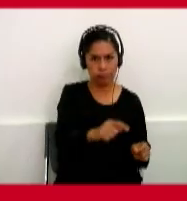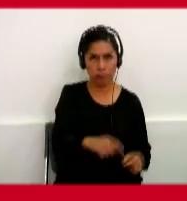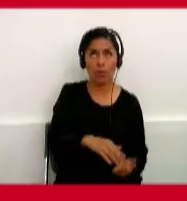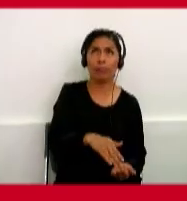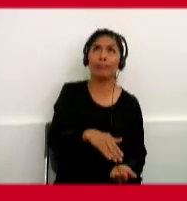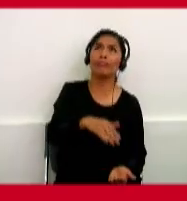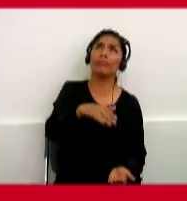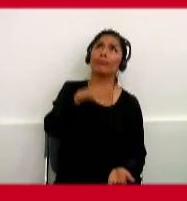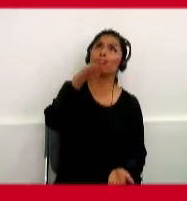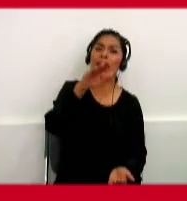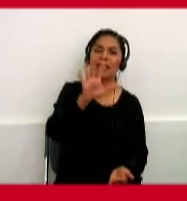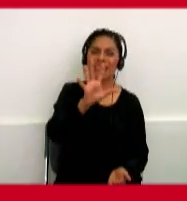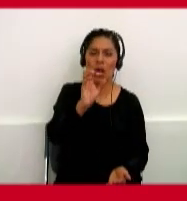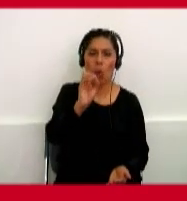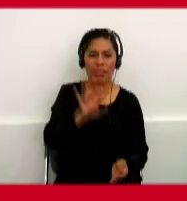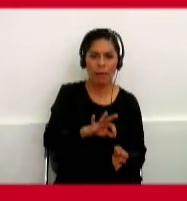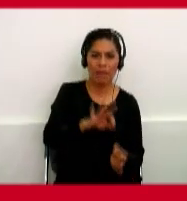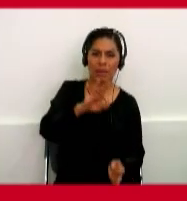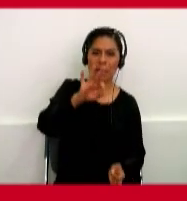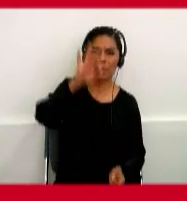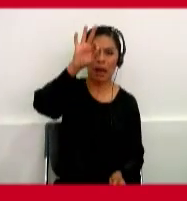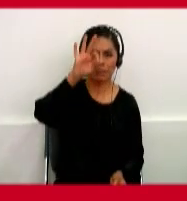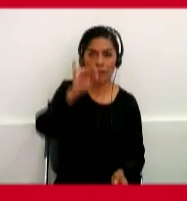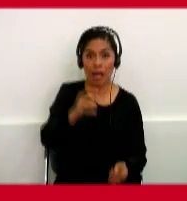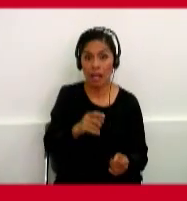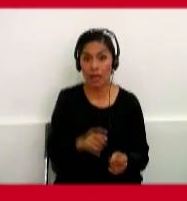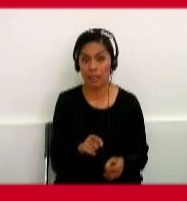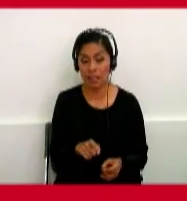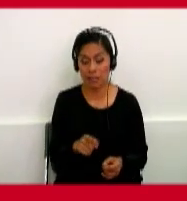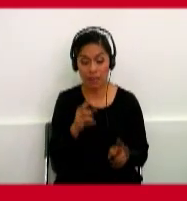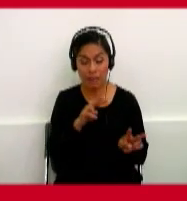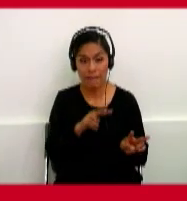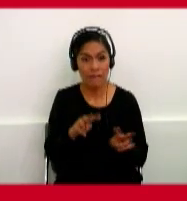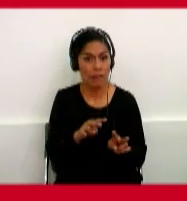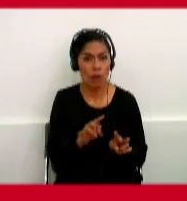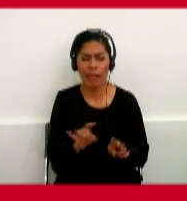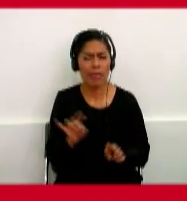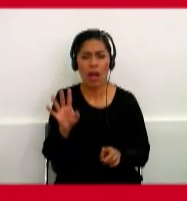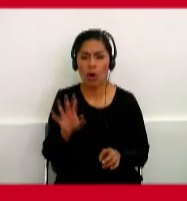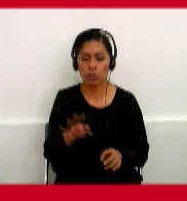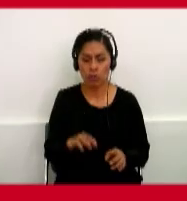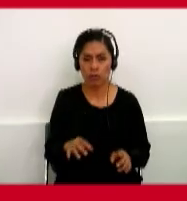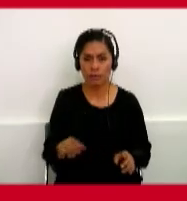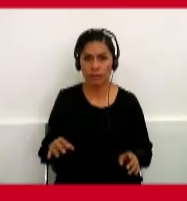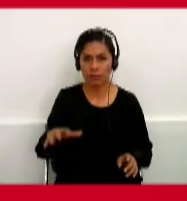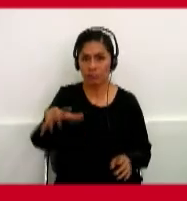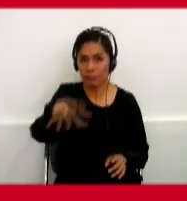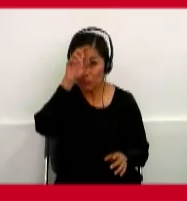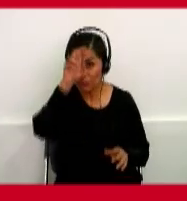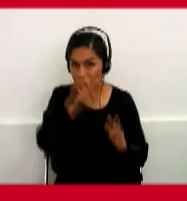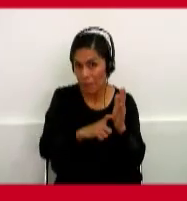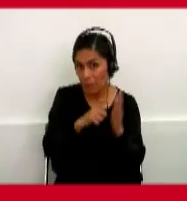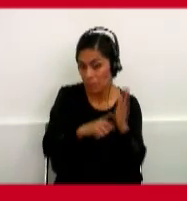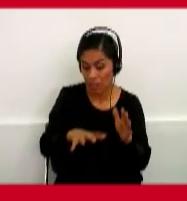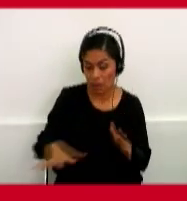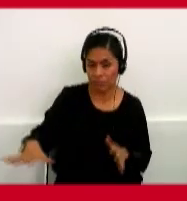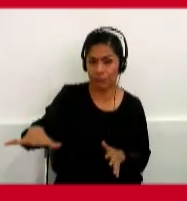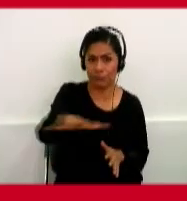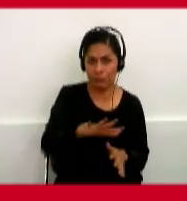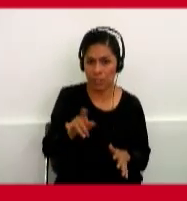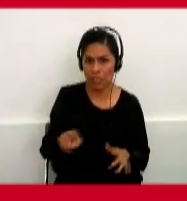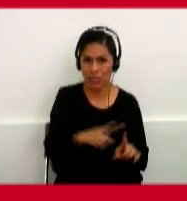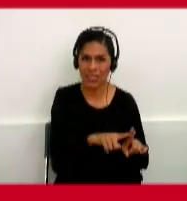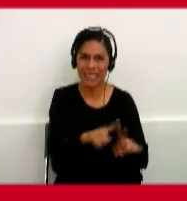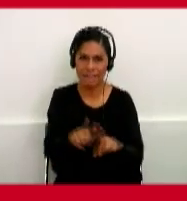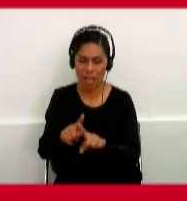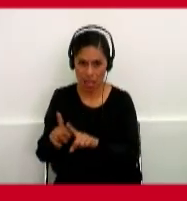están generando algunos sectores. Pero en general, si vemos las realidades de otros tipos de yacimientos, prácticamente varían en este